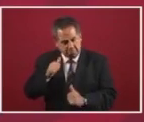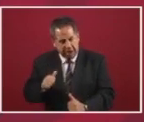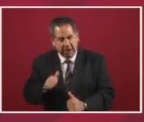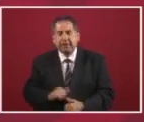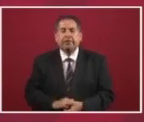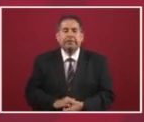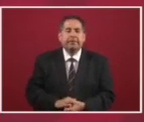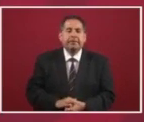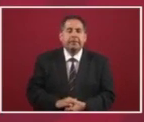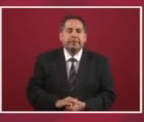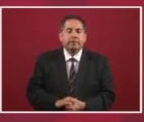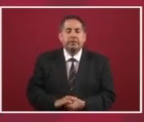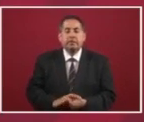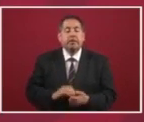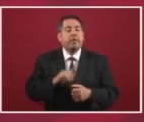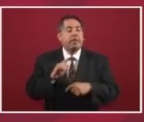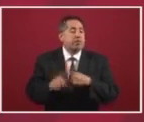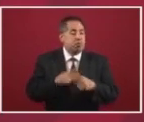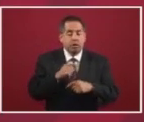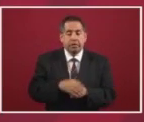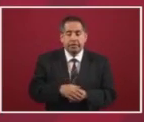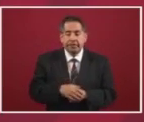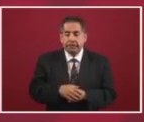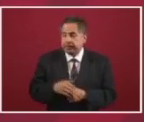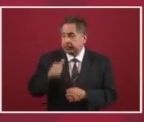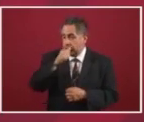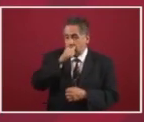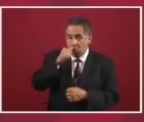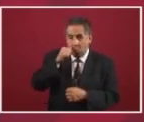Luego sustituye al presidente Juárez